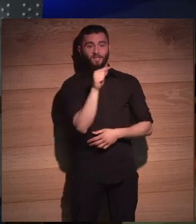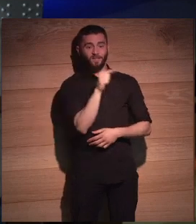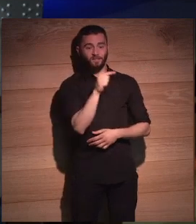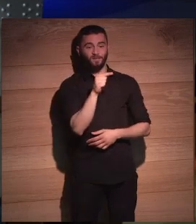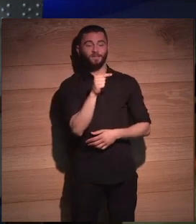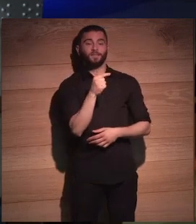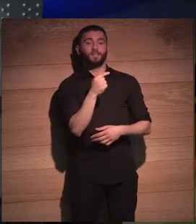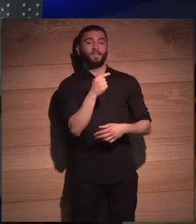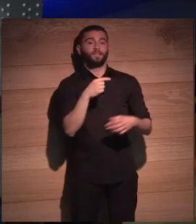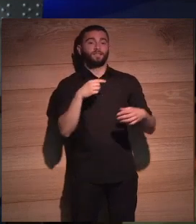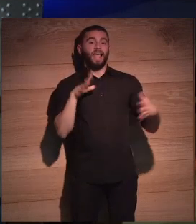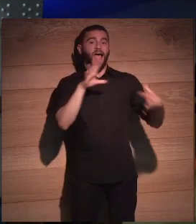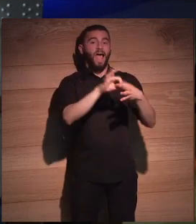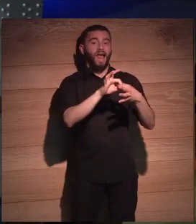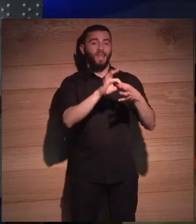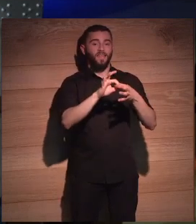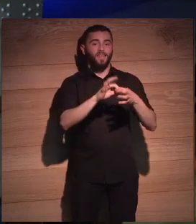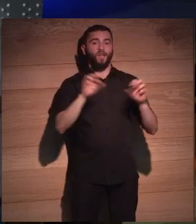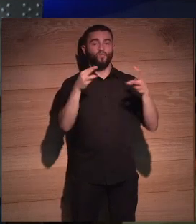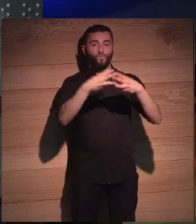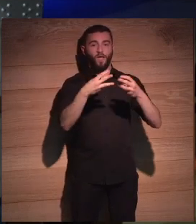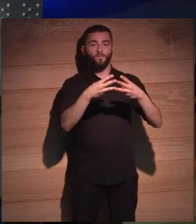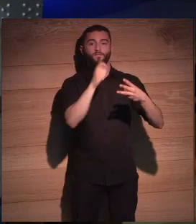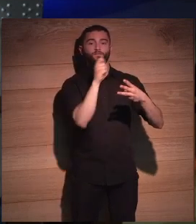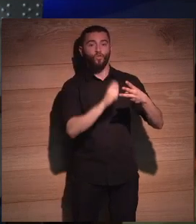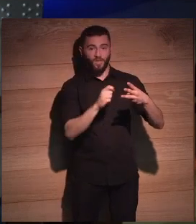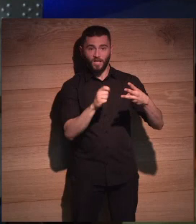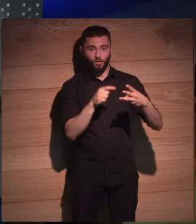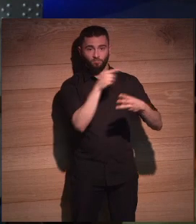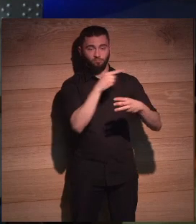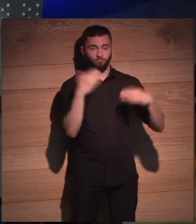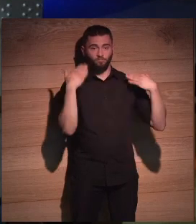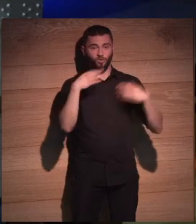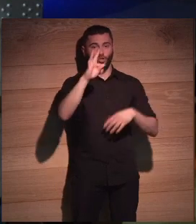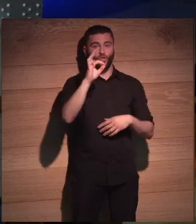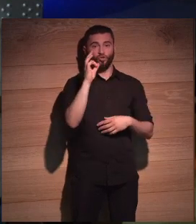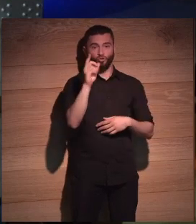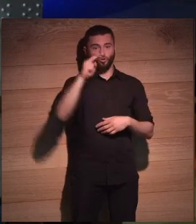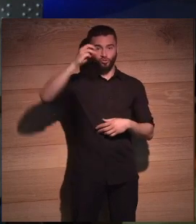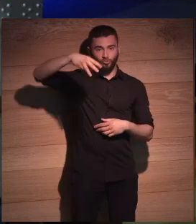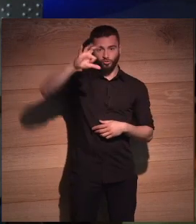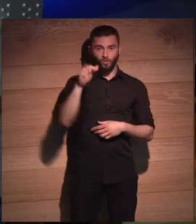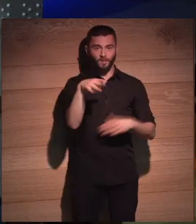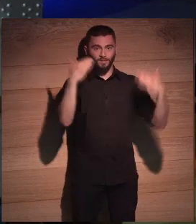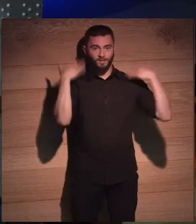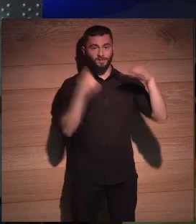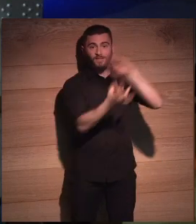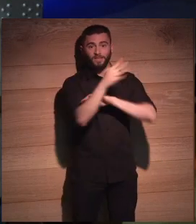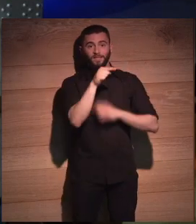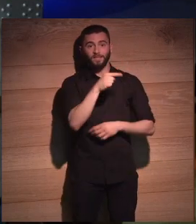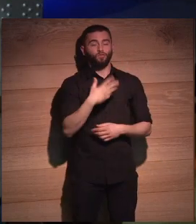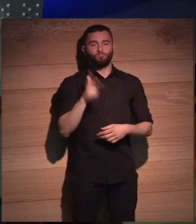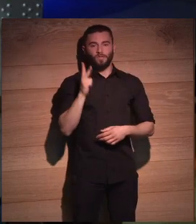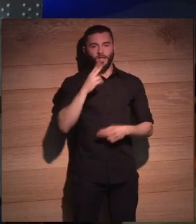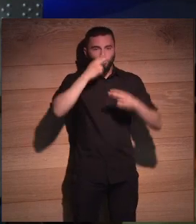la Web Foundation, que fue fundada por Sir Thomas Berners-Lee, que tiene como objetivo fomentar la web abierta como un bien público y un derecho